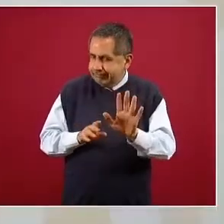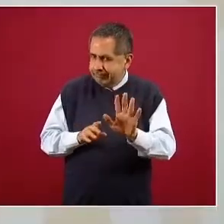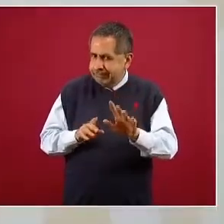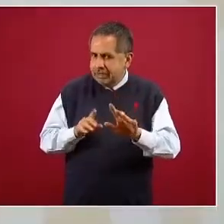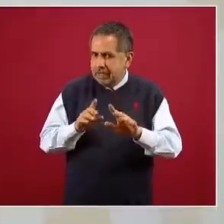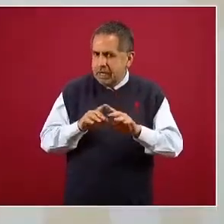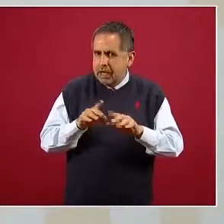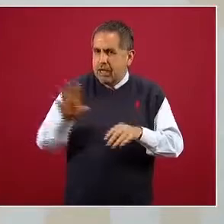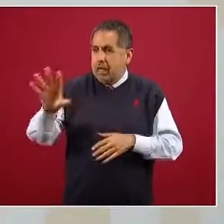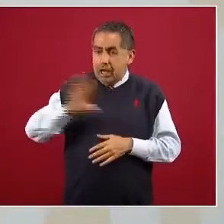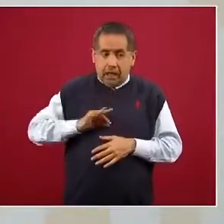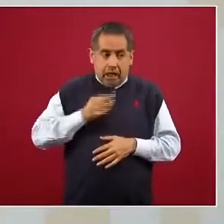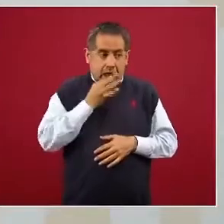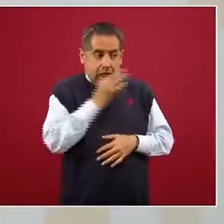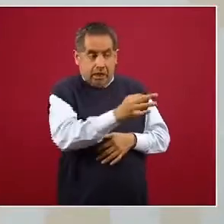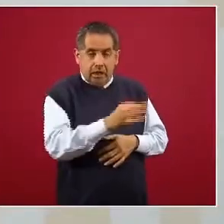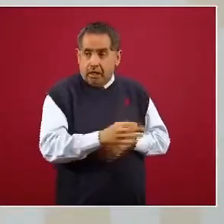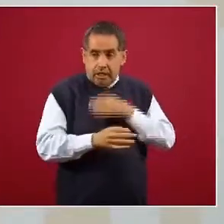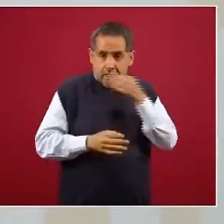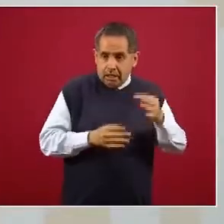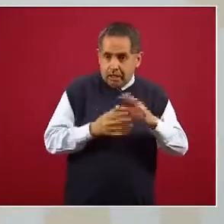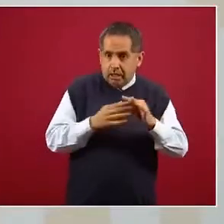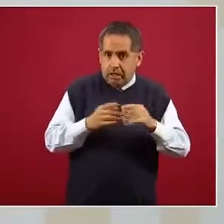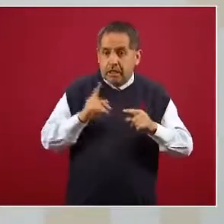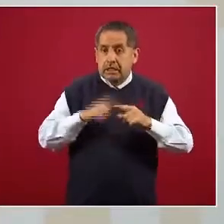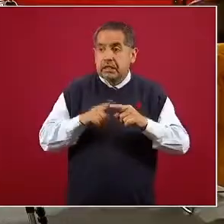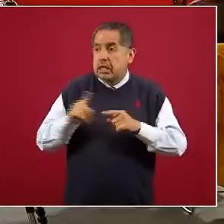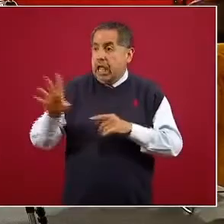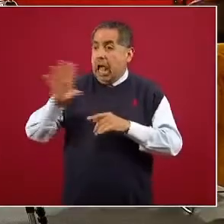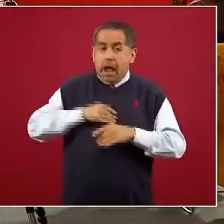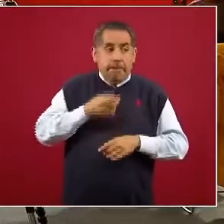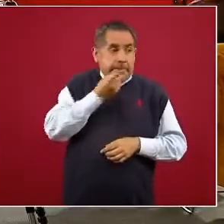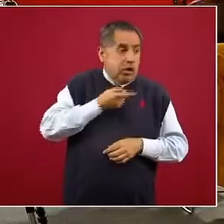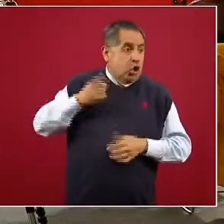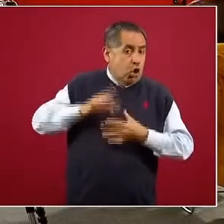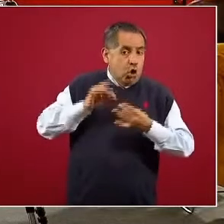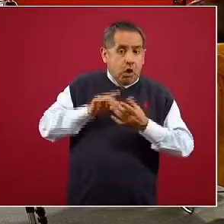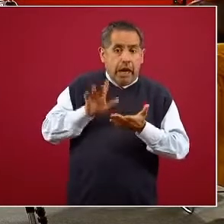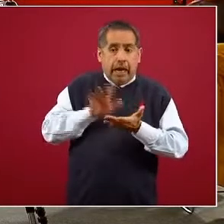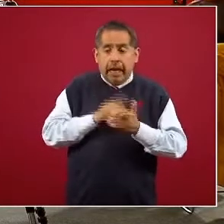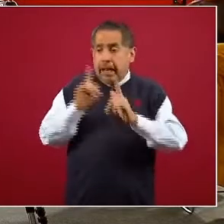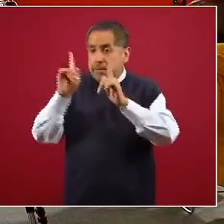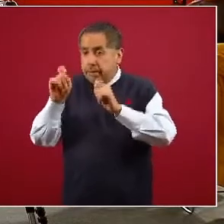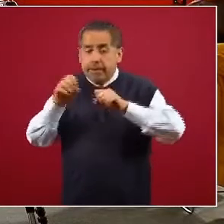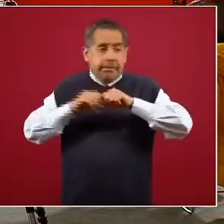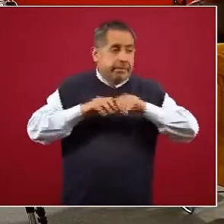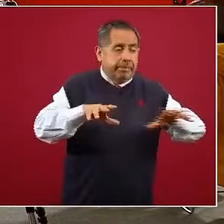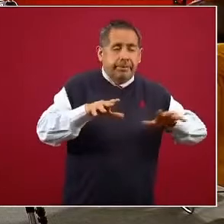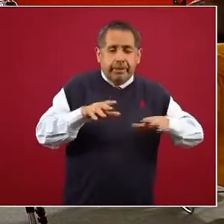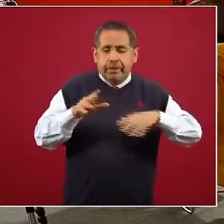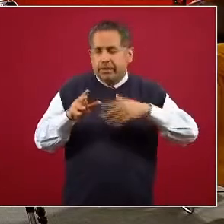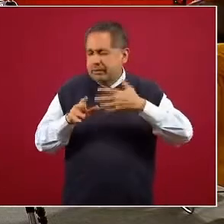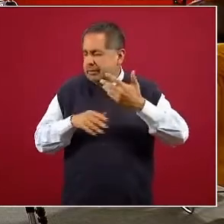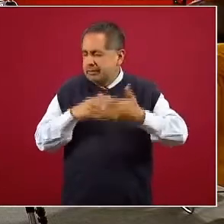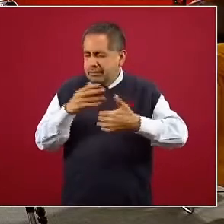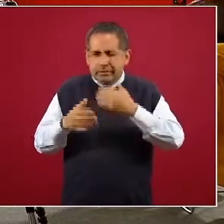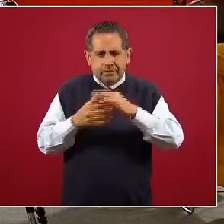quien lo comunica, quién es el intermediario, quien filtra la noticia, quien saca la foto de la pantalla de la